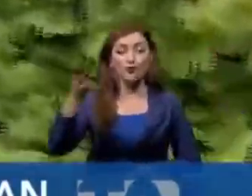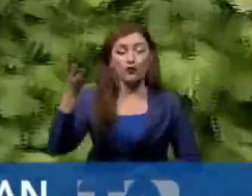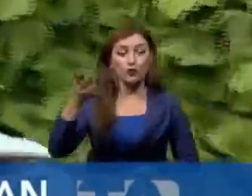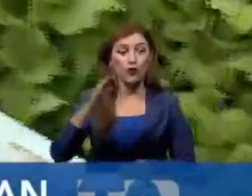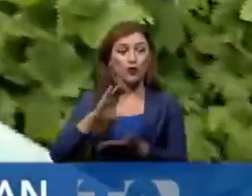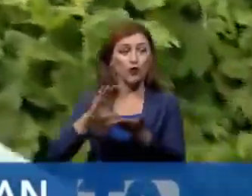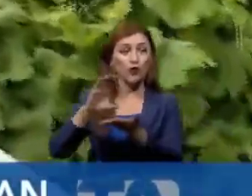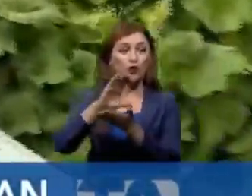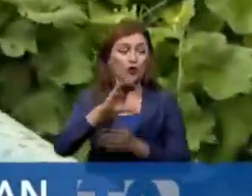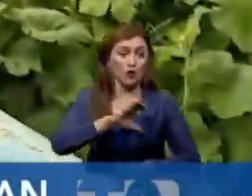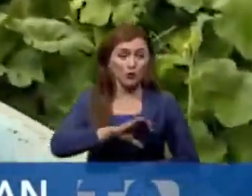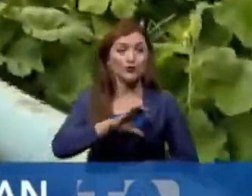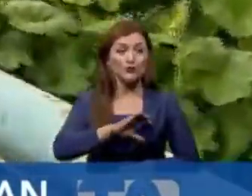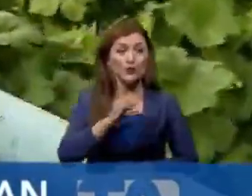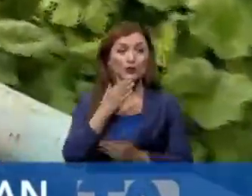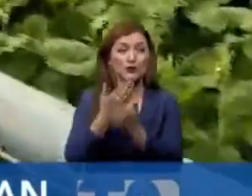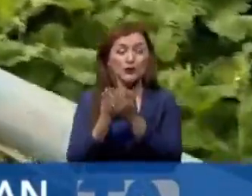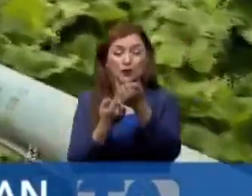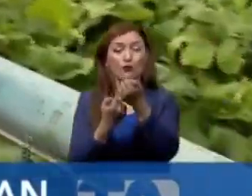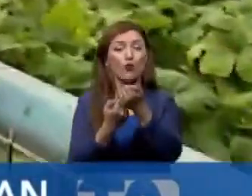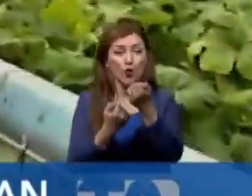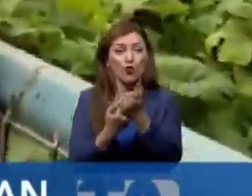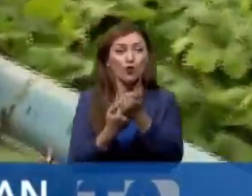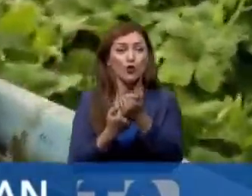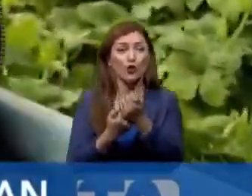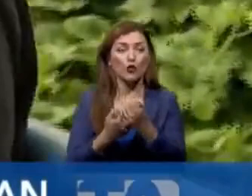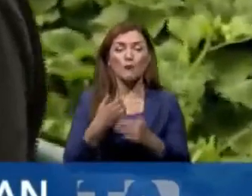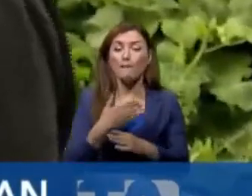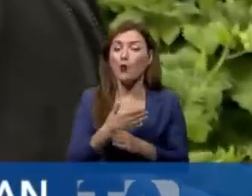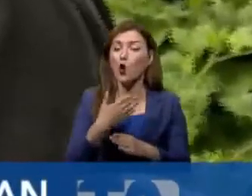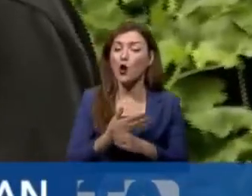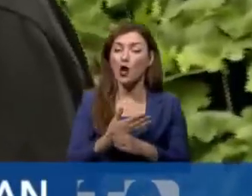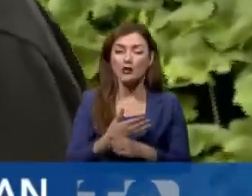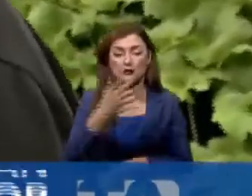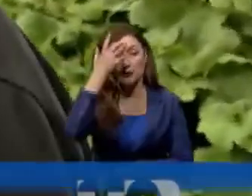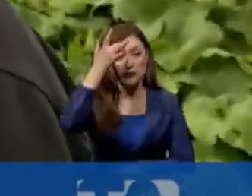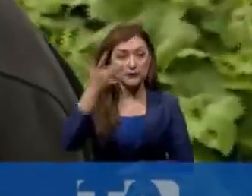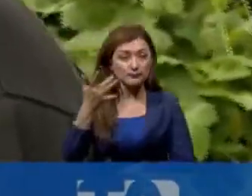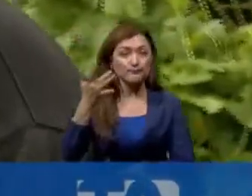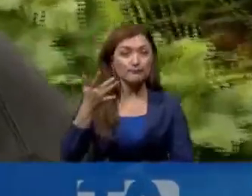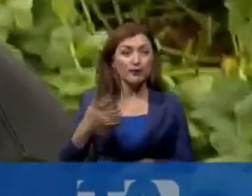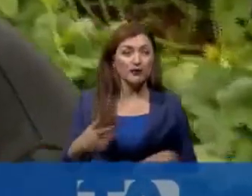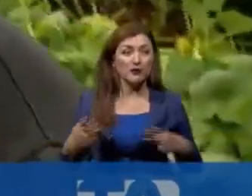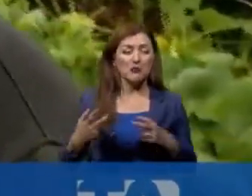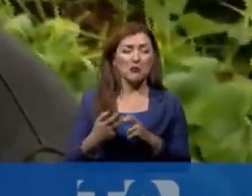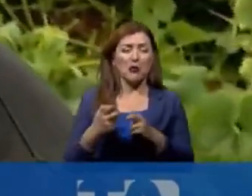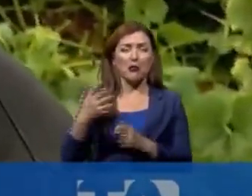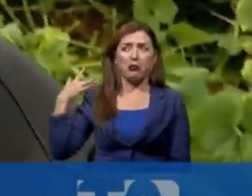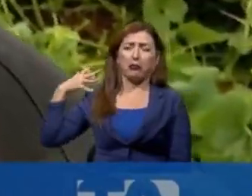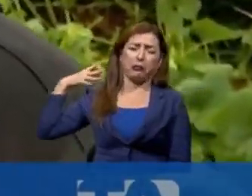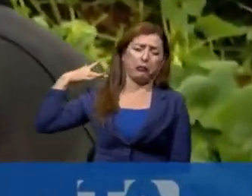el apoyo de esta presencia aquí porque sí es bastante molesto sobre todo hemos pasado ya toda una vida en este problema